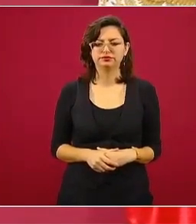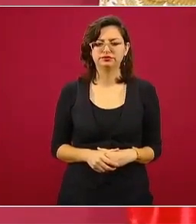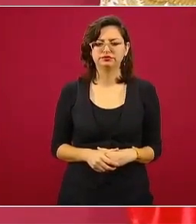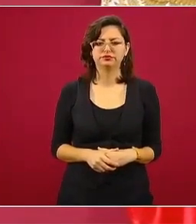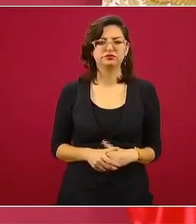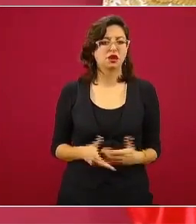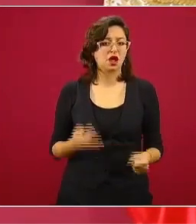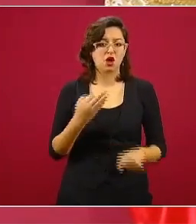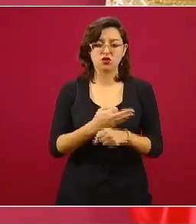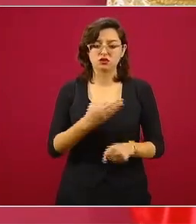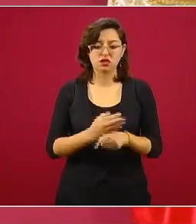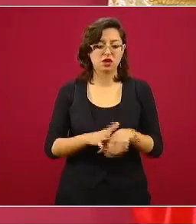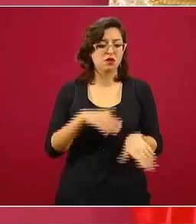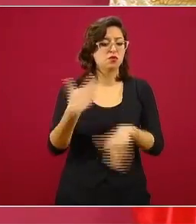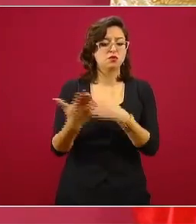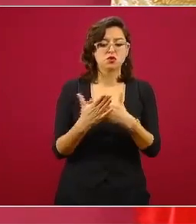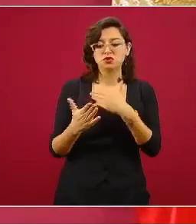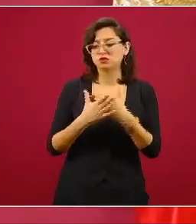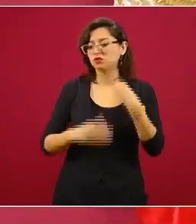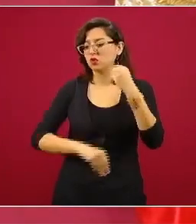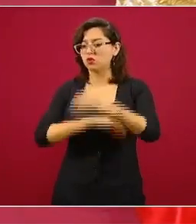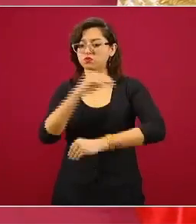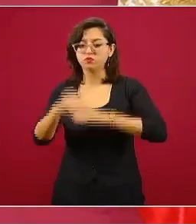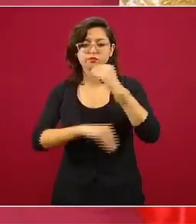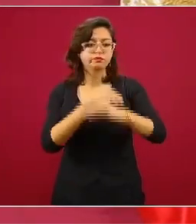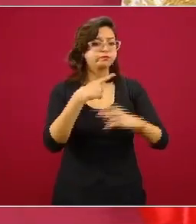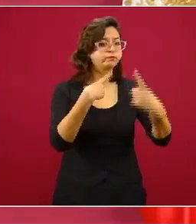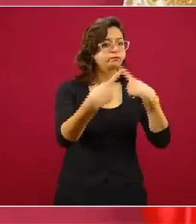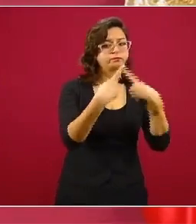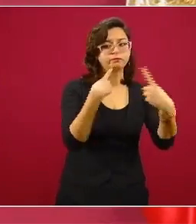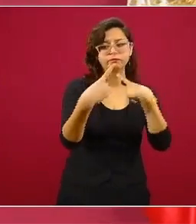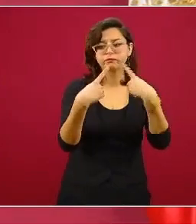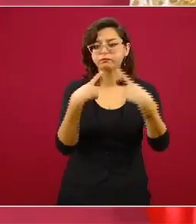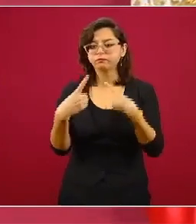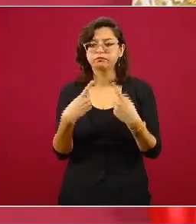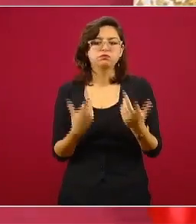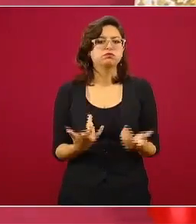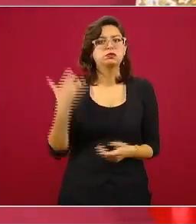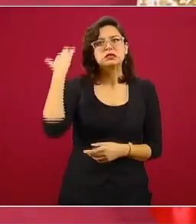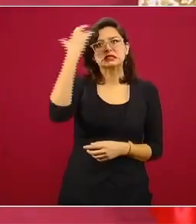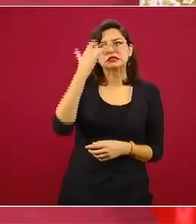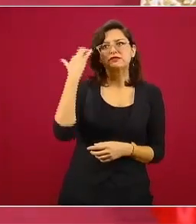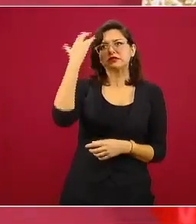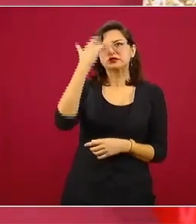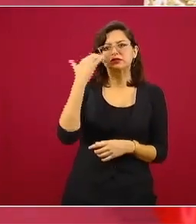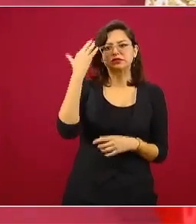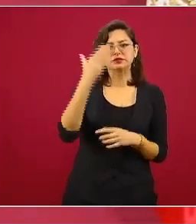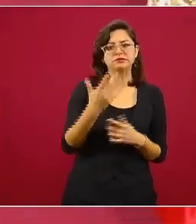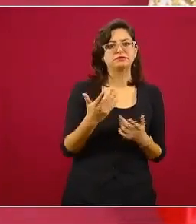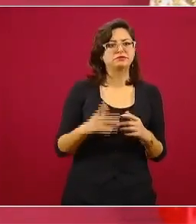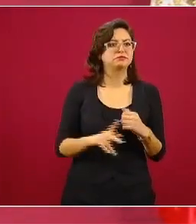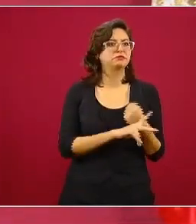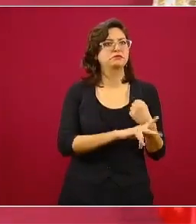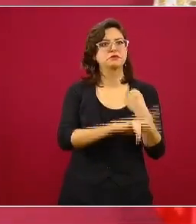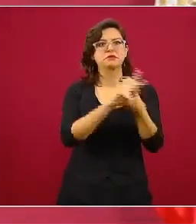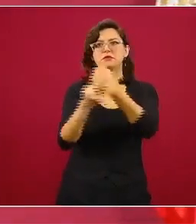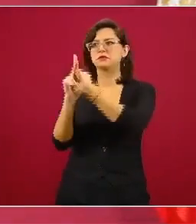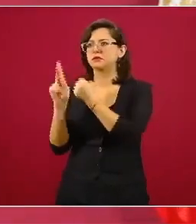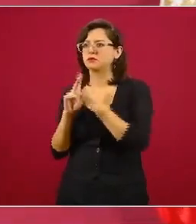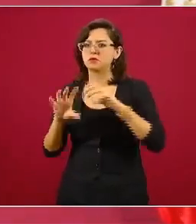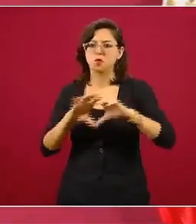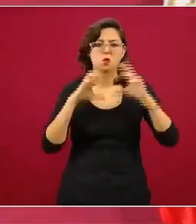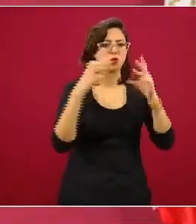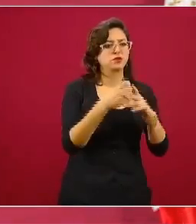la discusión, el debate, las reflexiones, los análisis que se están haciendo a nivel